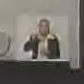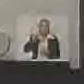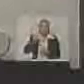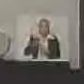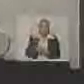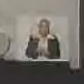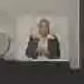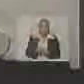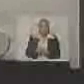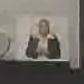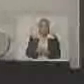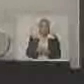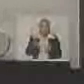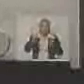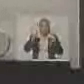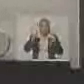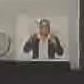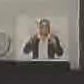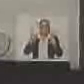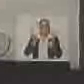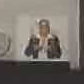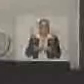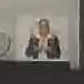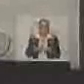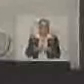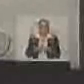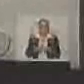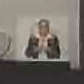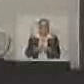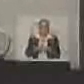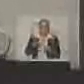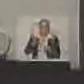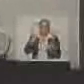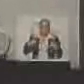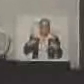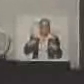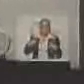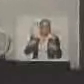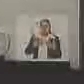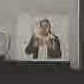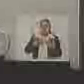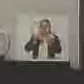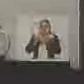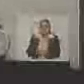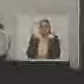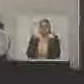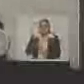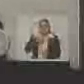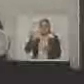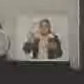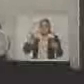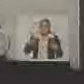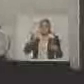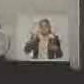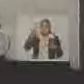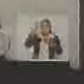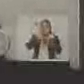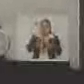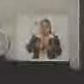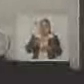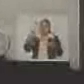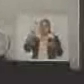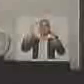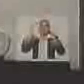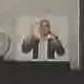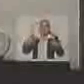la delegación Benito Juárez, los que sí hacemos campaña, los que sí estamos en la tierra, los que sí vamos a los mercados,